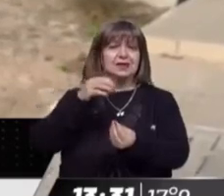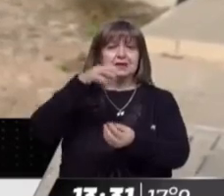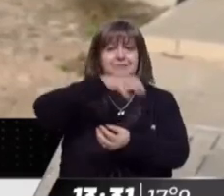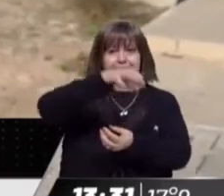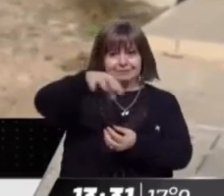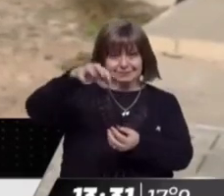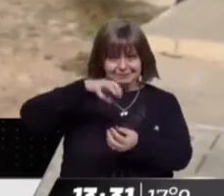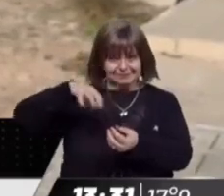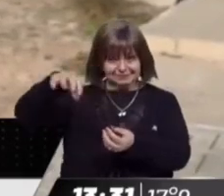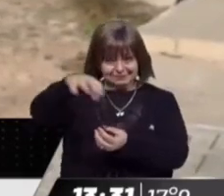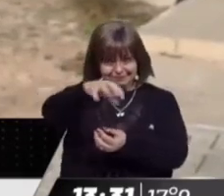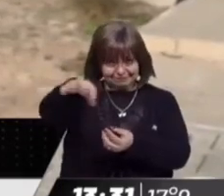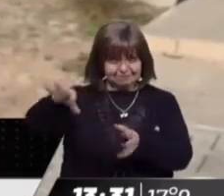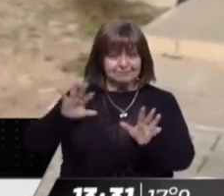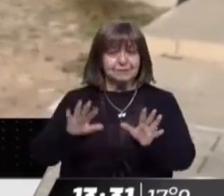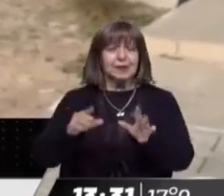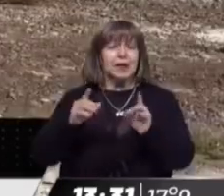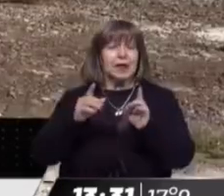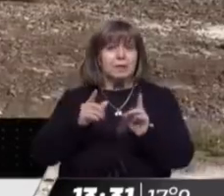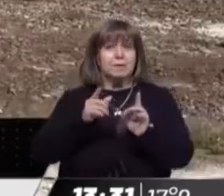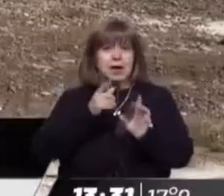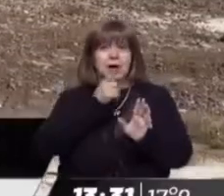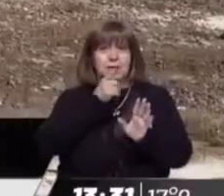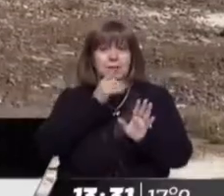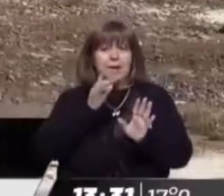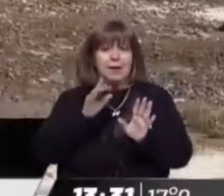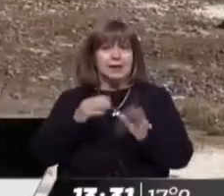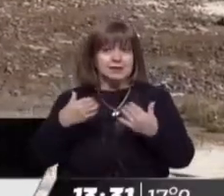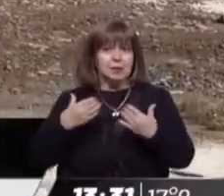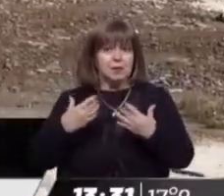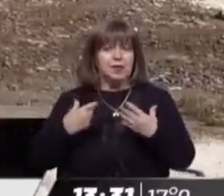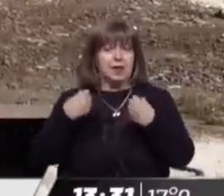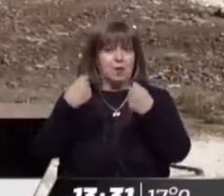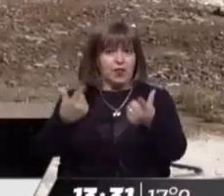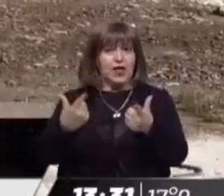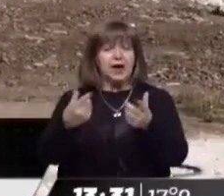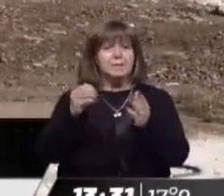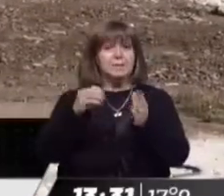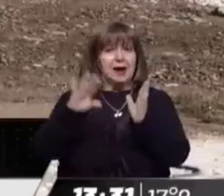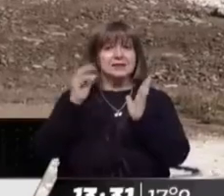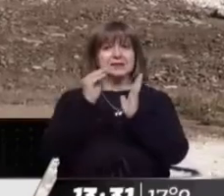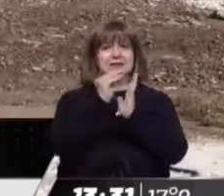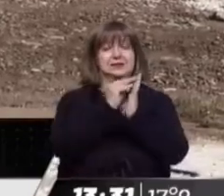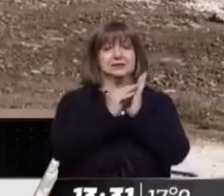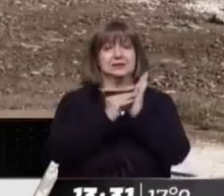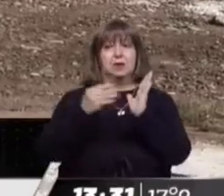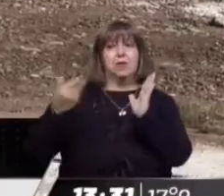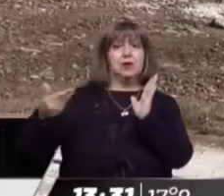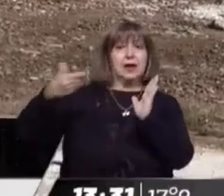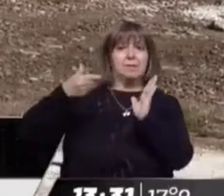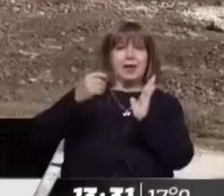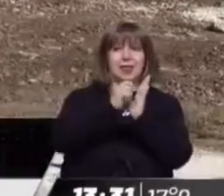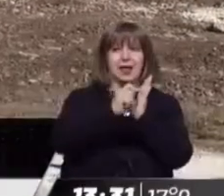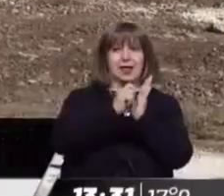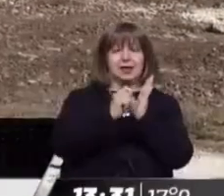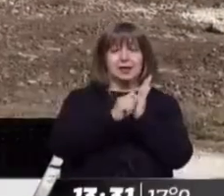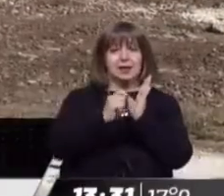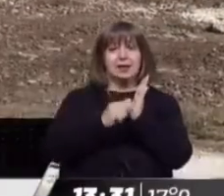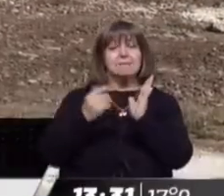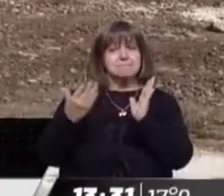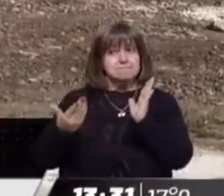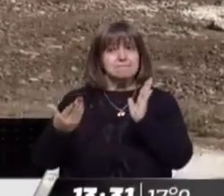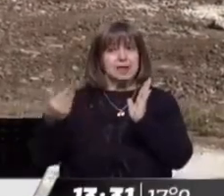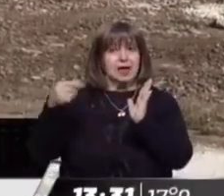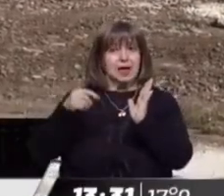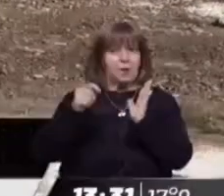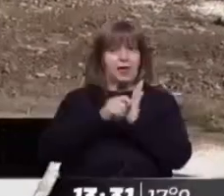Pero creemos que podemos cubrir algunos merenderos más, porque de hecho se ha producido una demanda espontánea muy importante que está